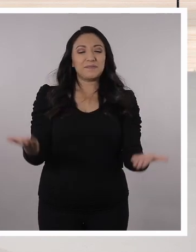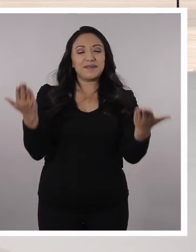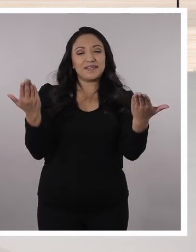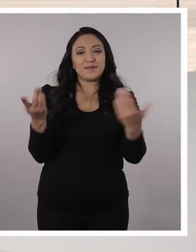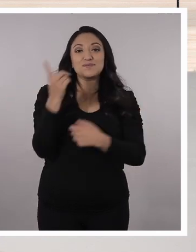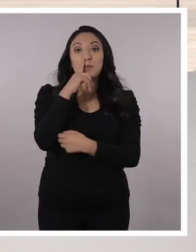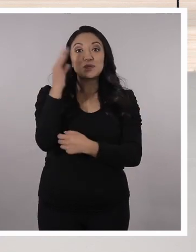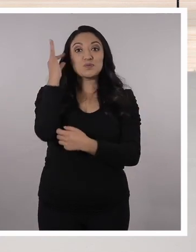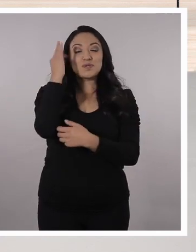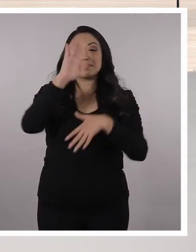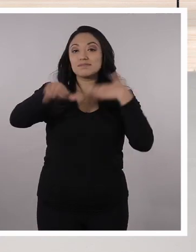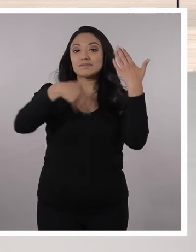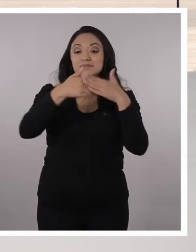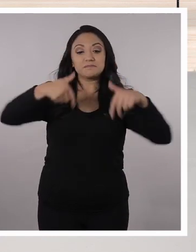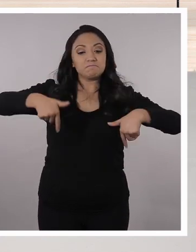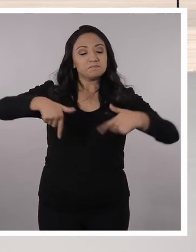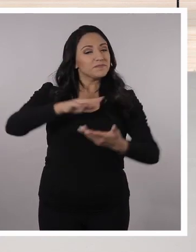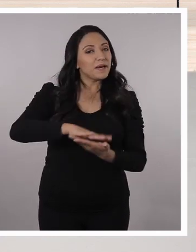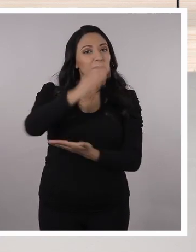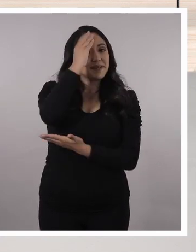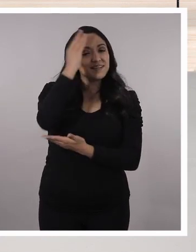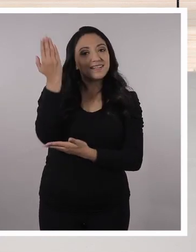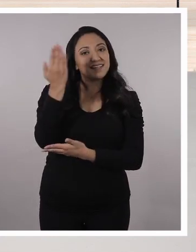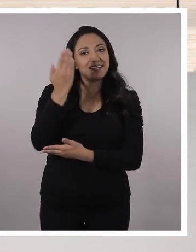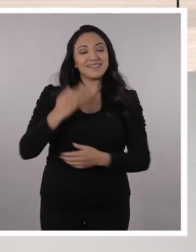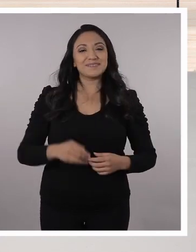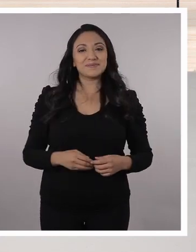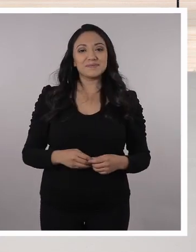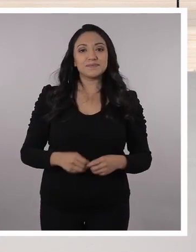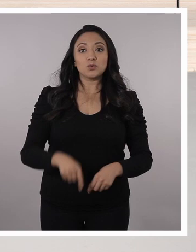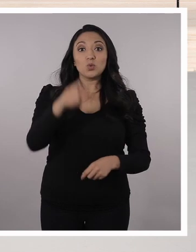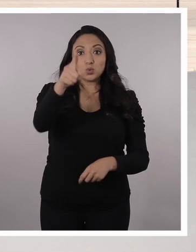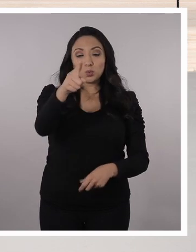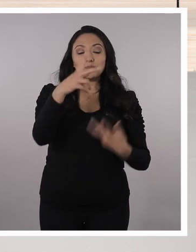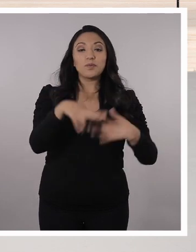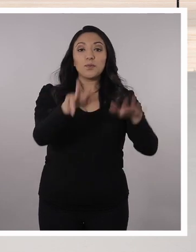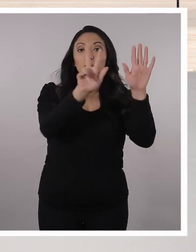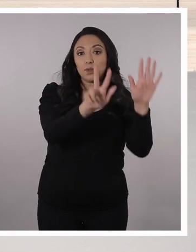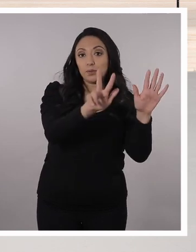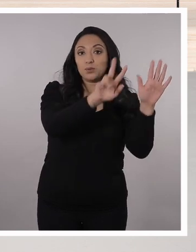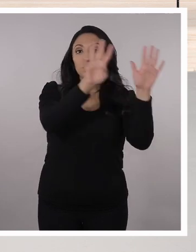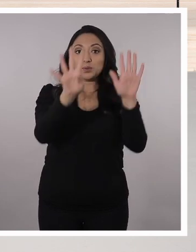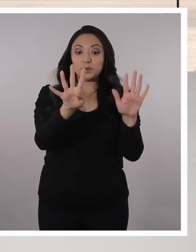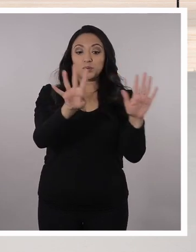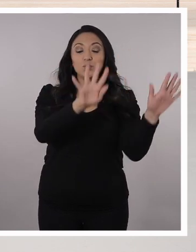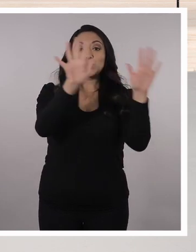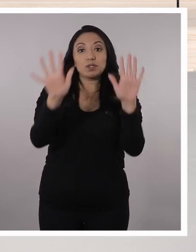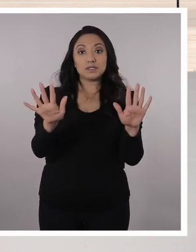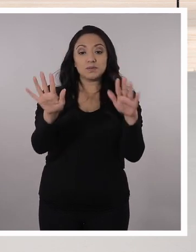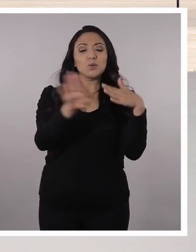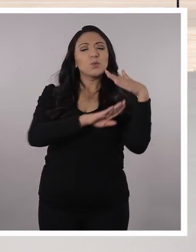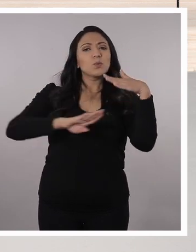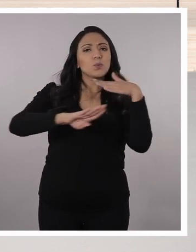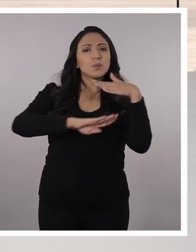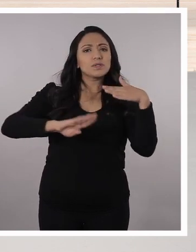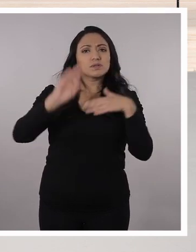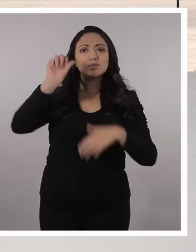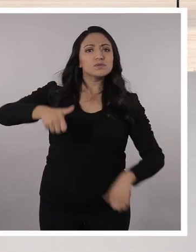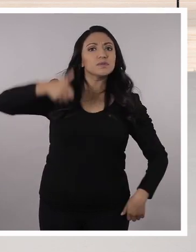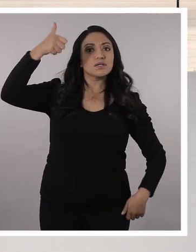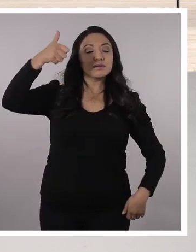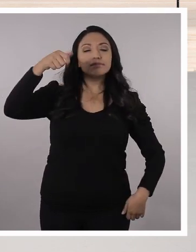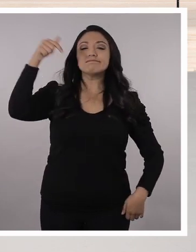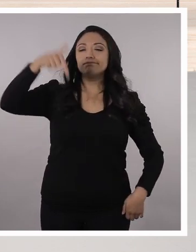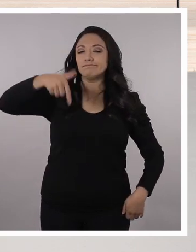Bienvenidos y bienvenidas a un nuevo programa de Aprender la Tele. Si ustedes están en octavo, noveno o décimo de Educación